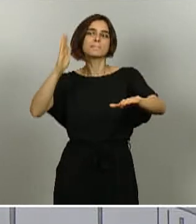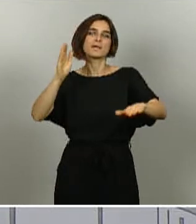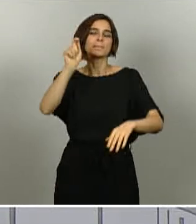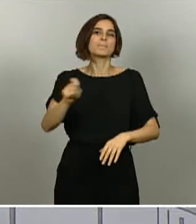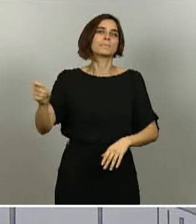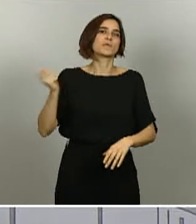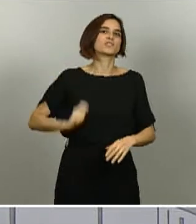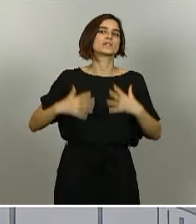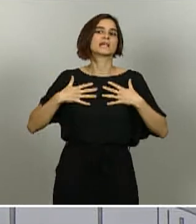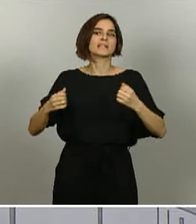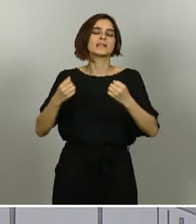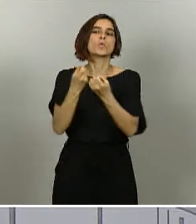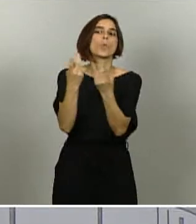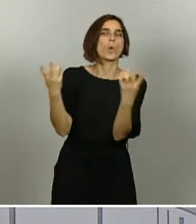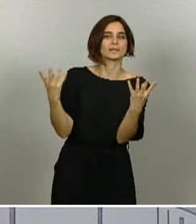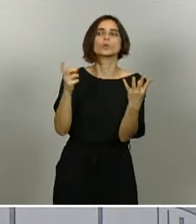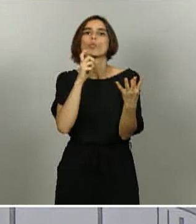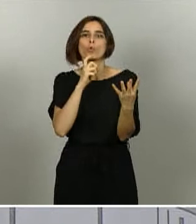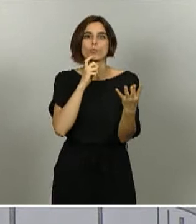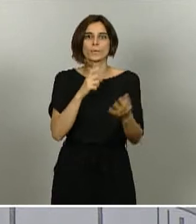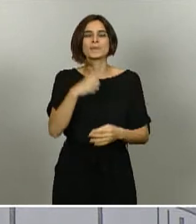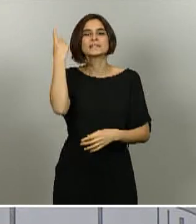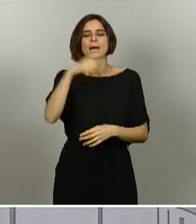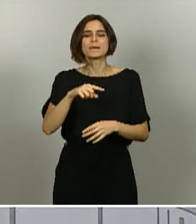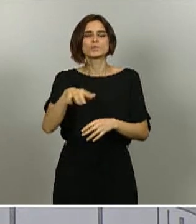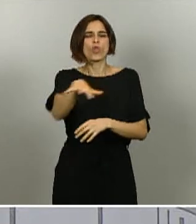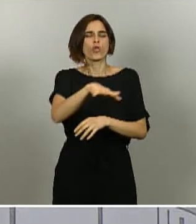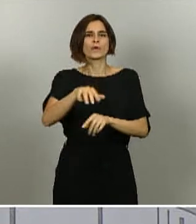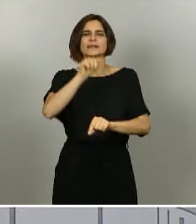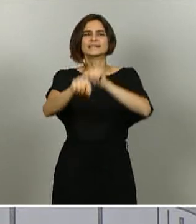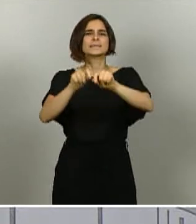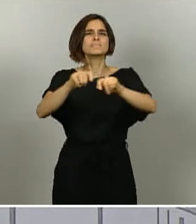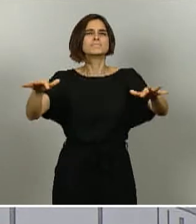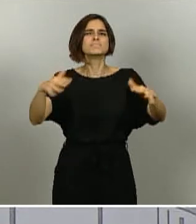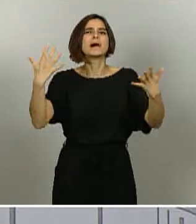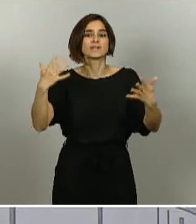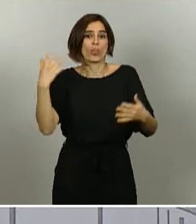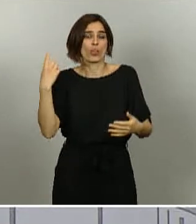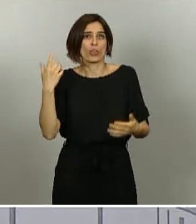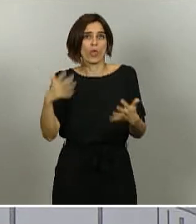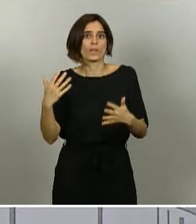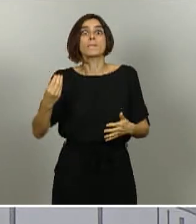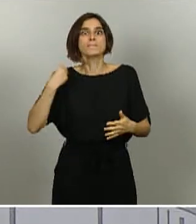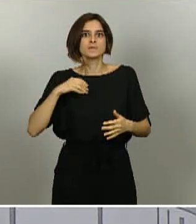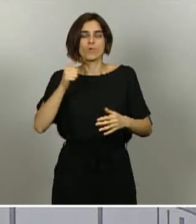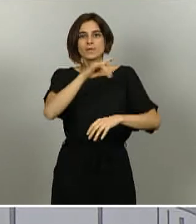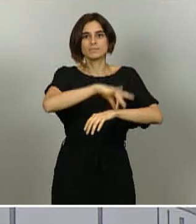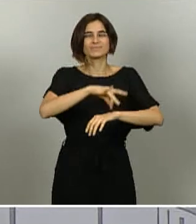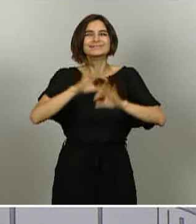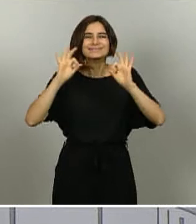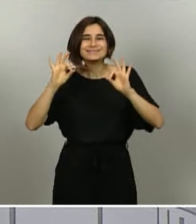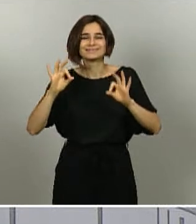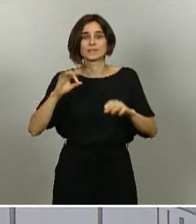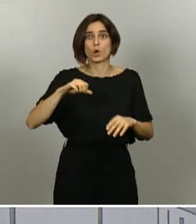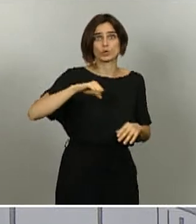Sabemos que los focos de transmisión ahora están donde están los casos. Los casos ahora mismo están sobre todo en los hospitales. Sabemos que